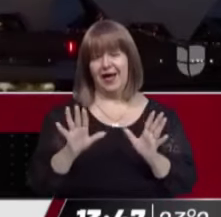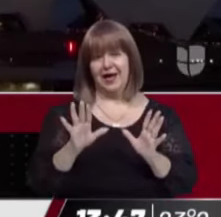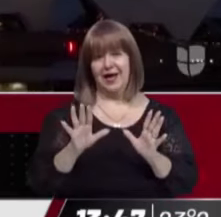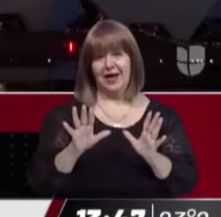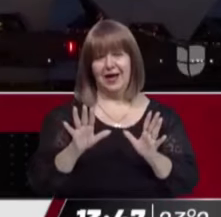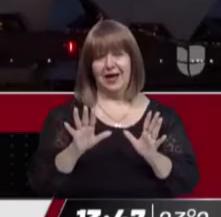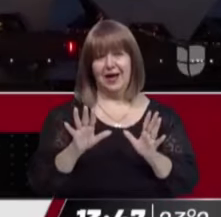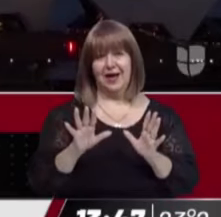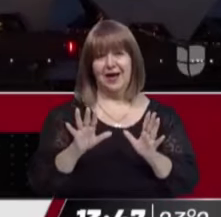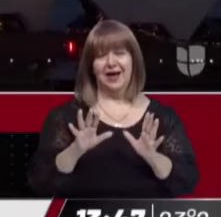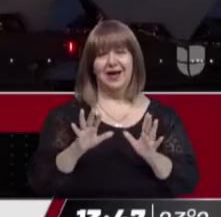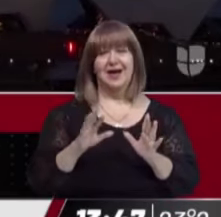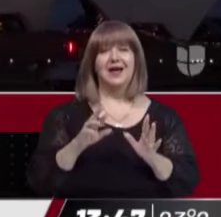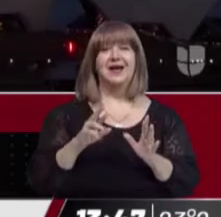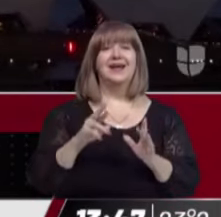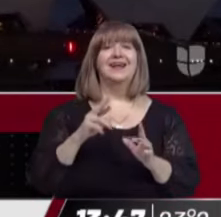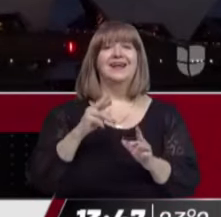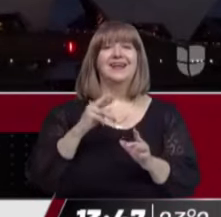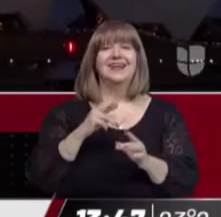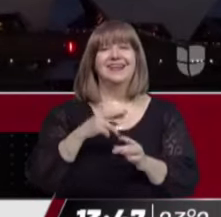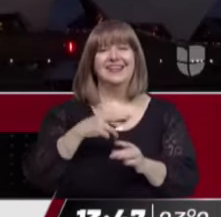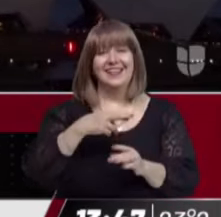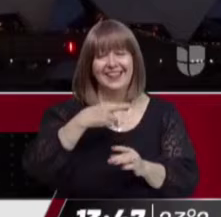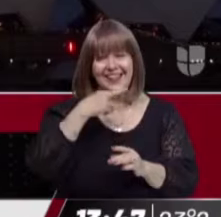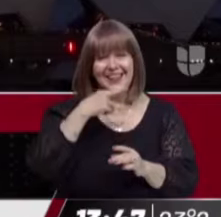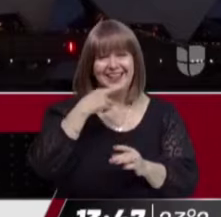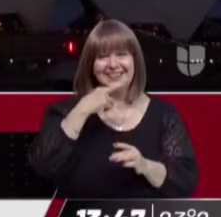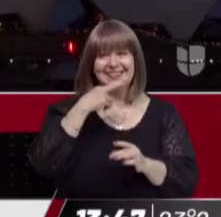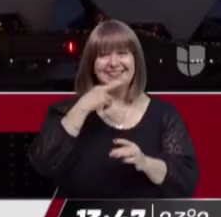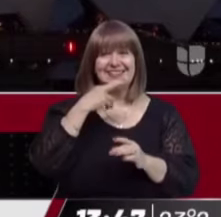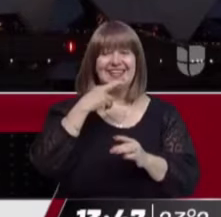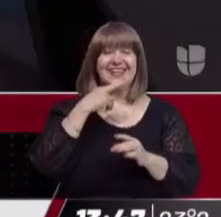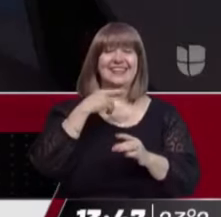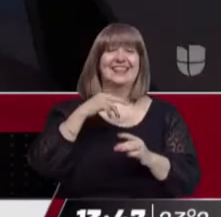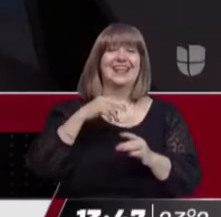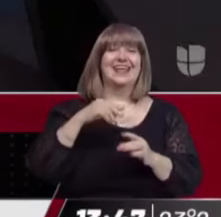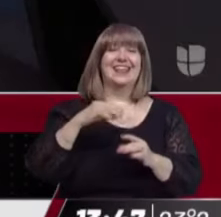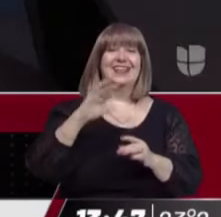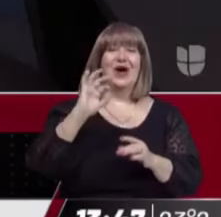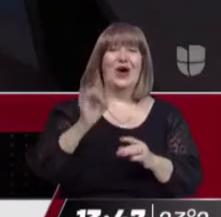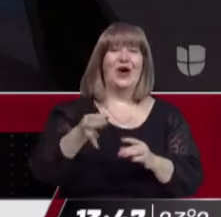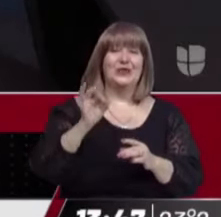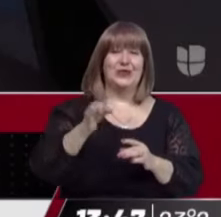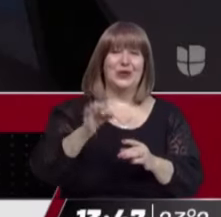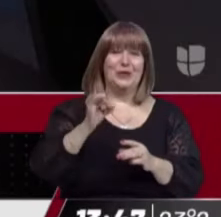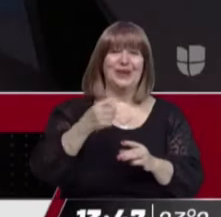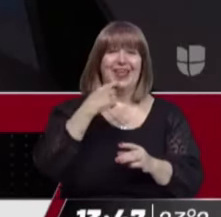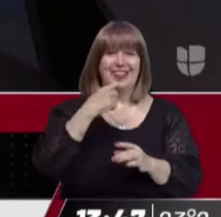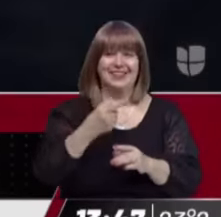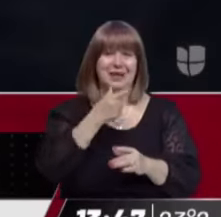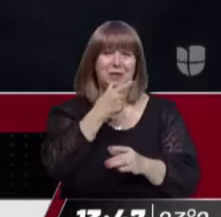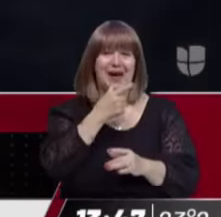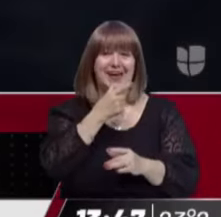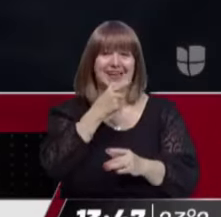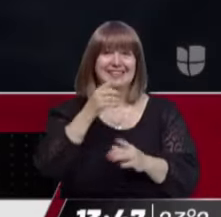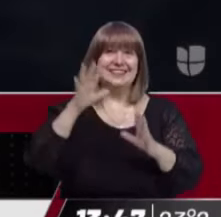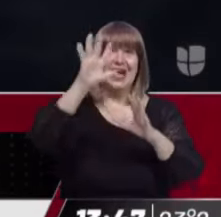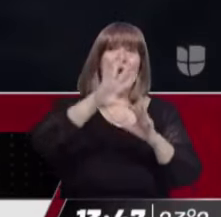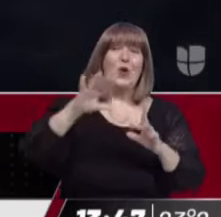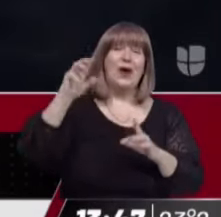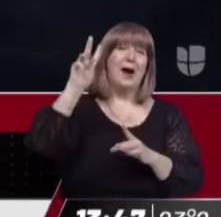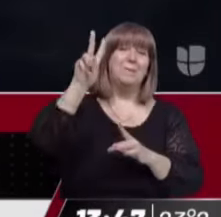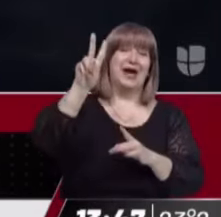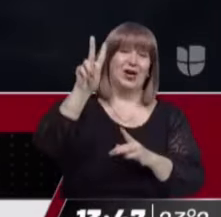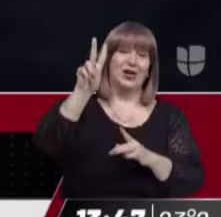luna peronista porque el 17 de octubre alcanza el mayor... Bueno, dirían en algunos lugares, ¿no? Se alcanza